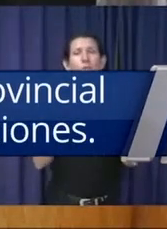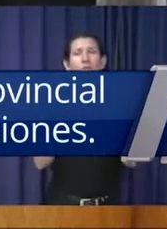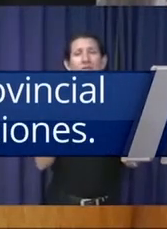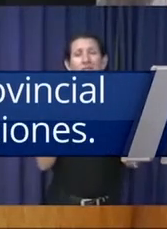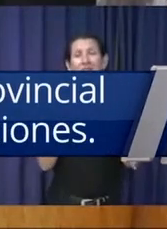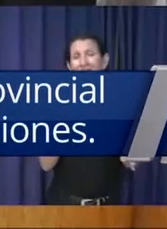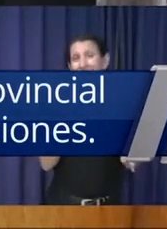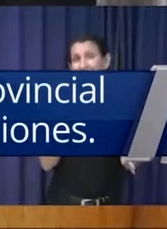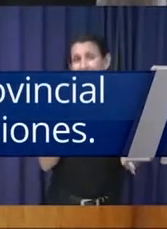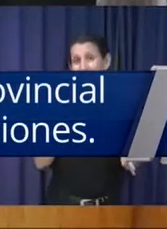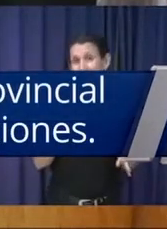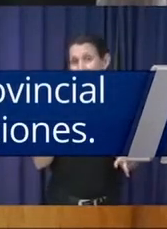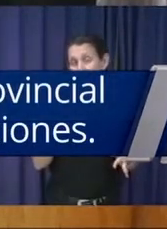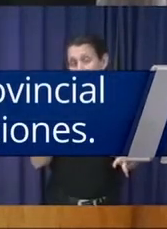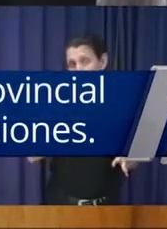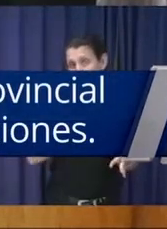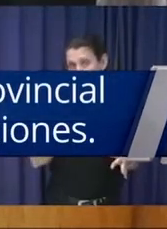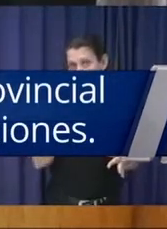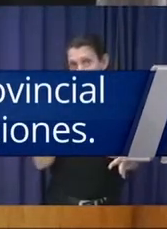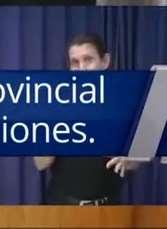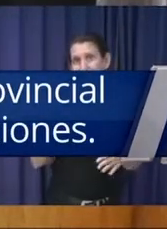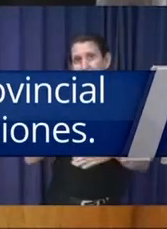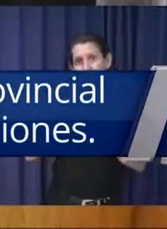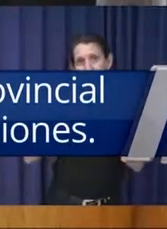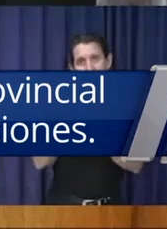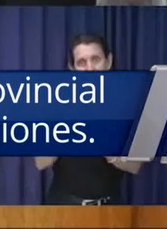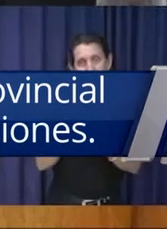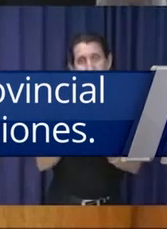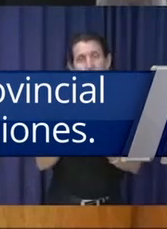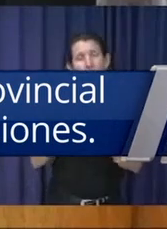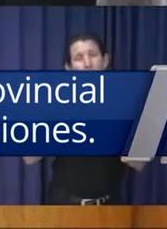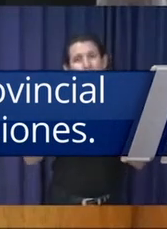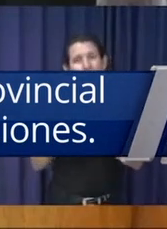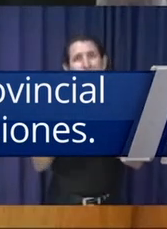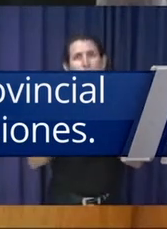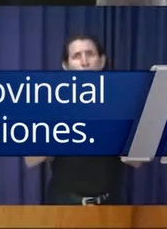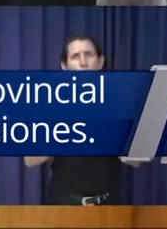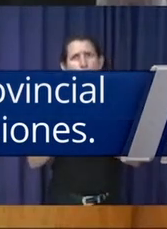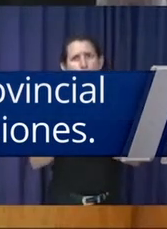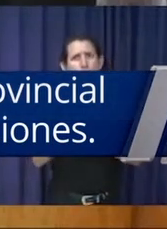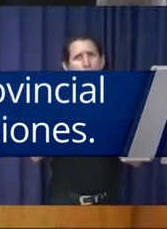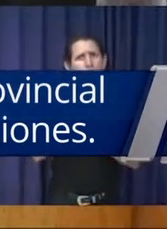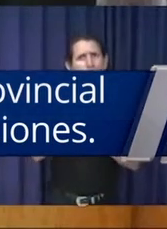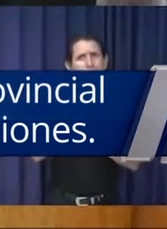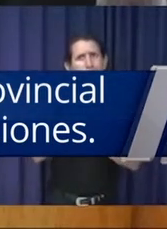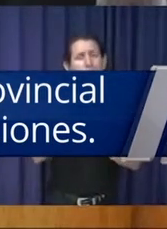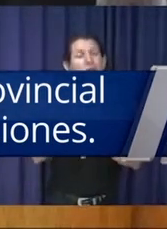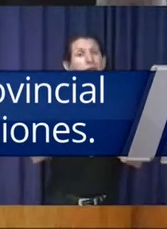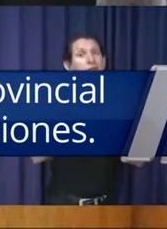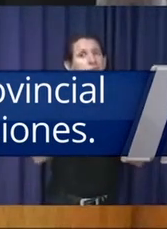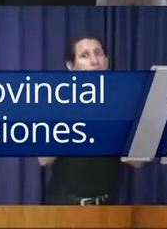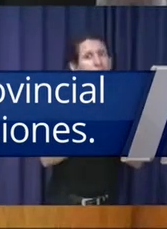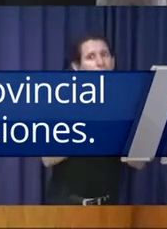gestión y se encontró con este problema de la caja de jubilaciones. Y cuando presenta este proyecto,